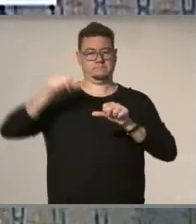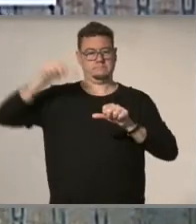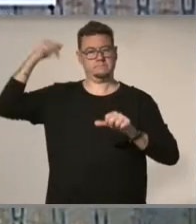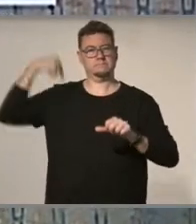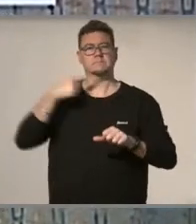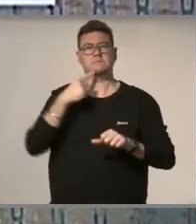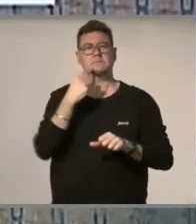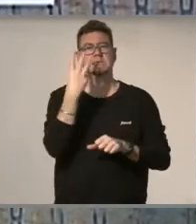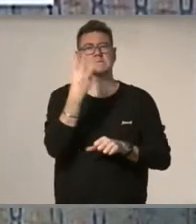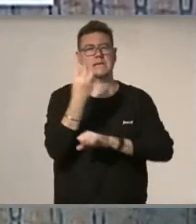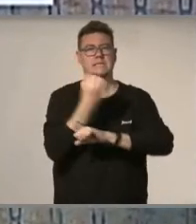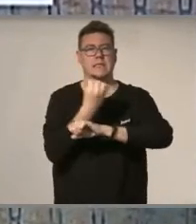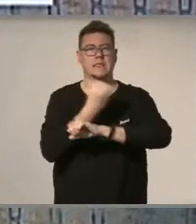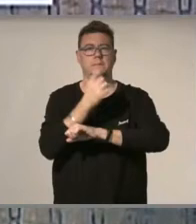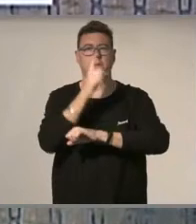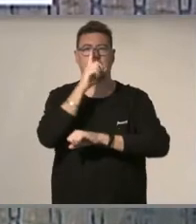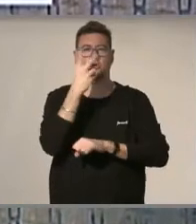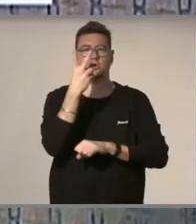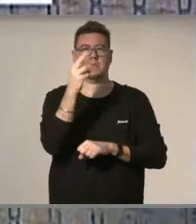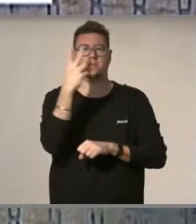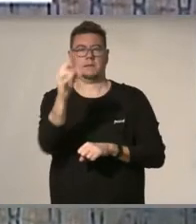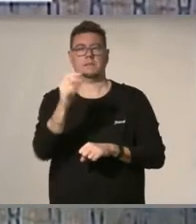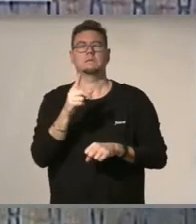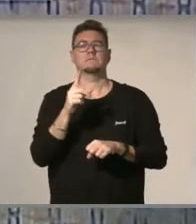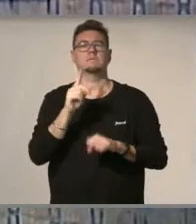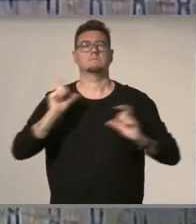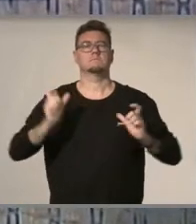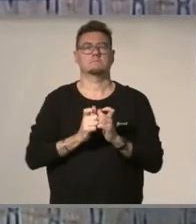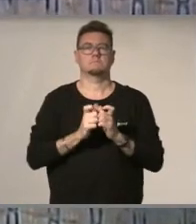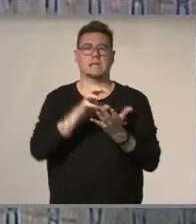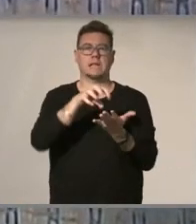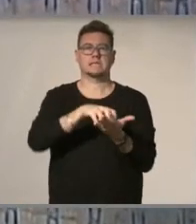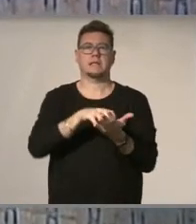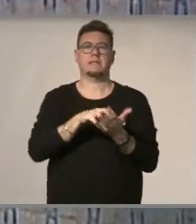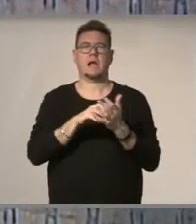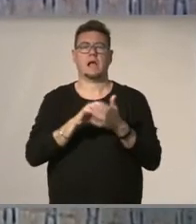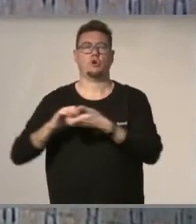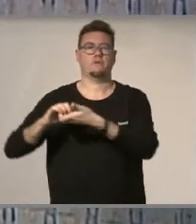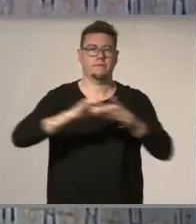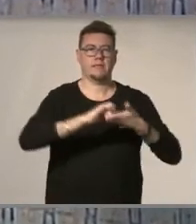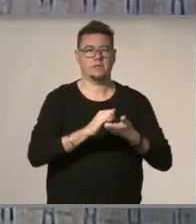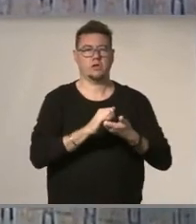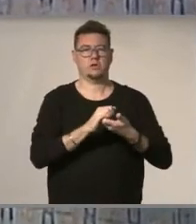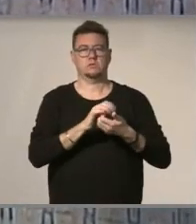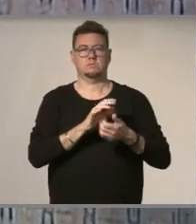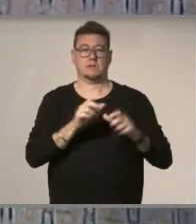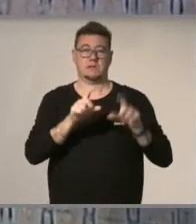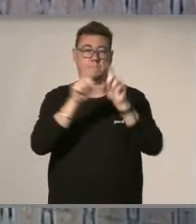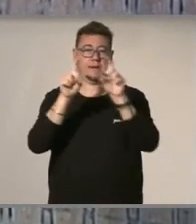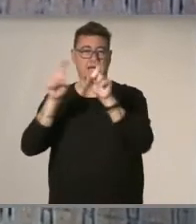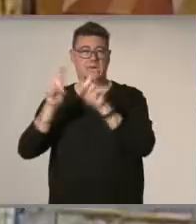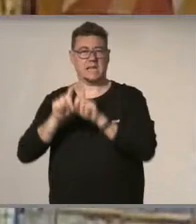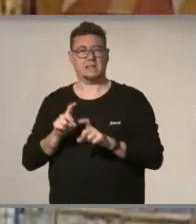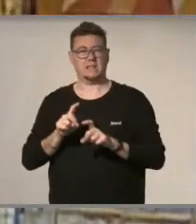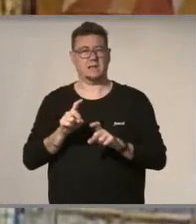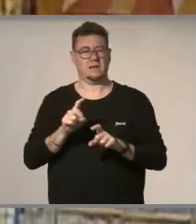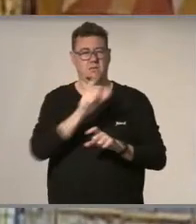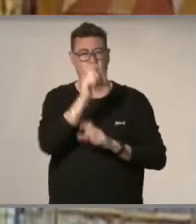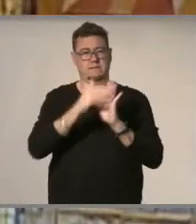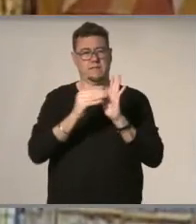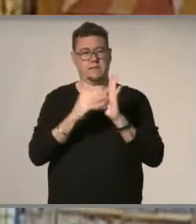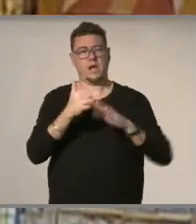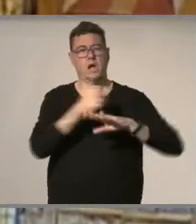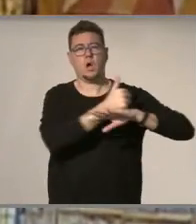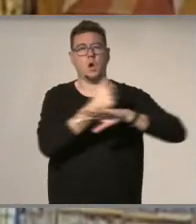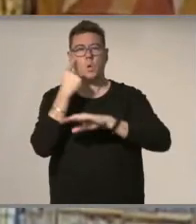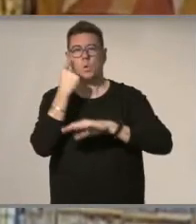el día 3 de diciembre de 2020 se reunió en la sede de la Confederación Empresarial de la Comunidad Valenciana, CEP, el jurado para